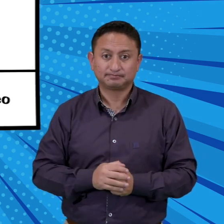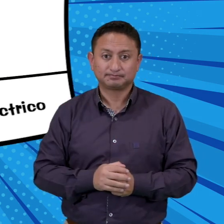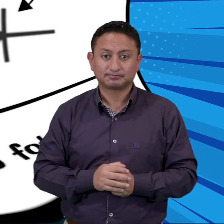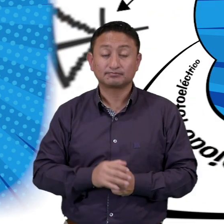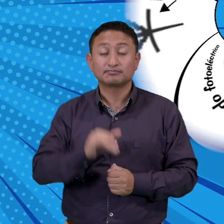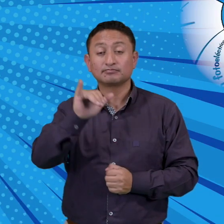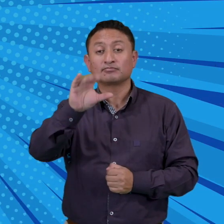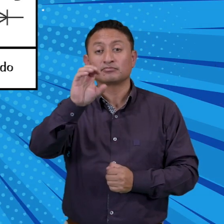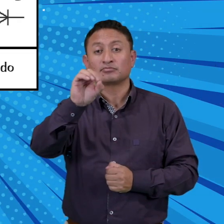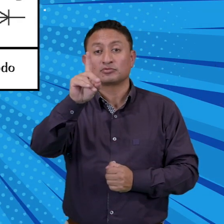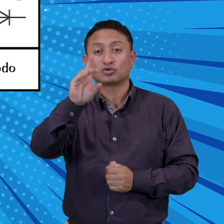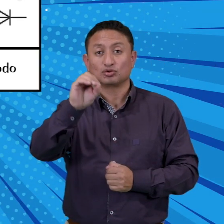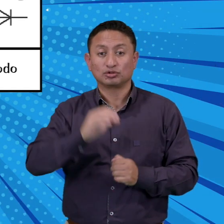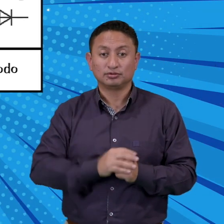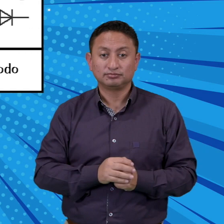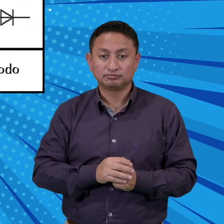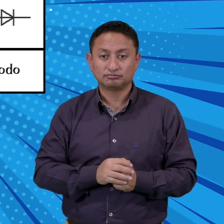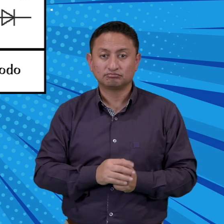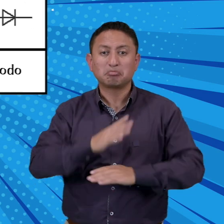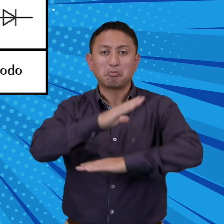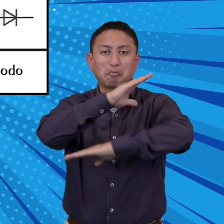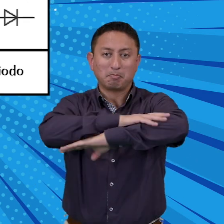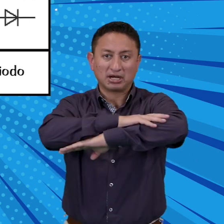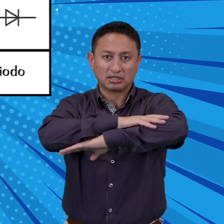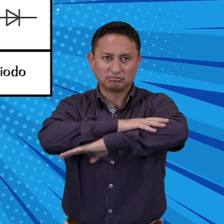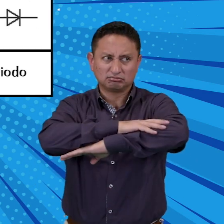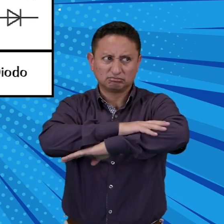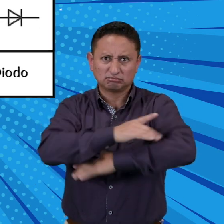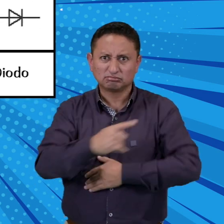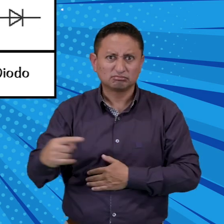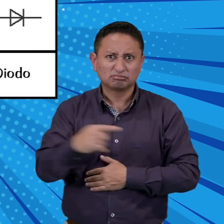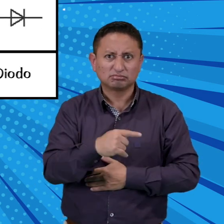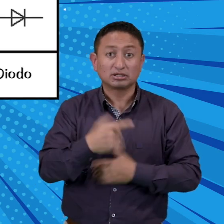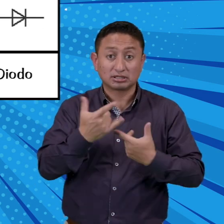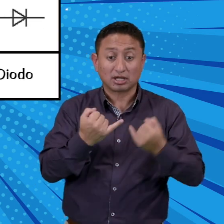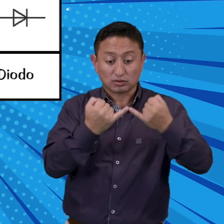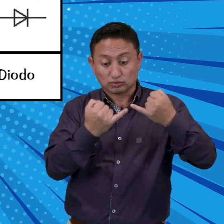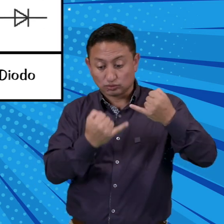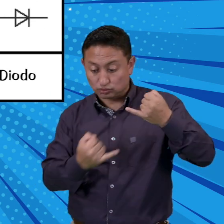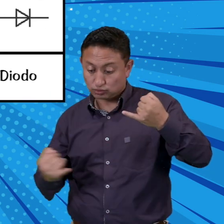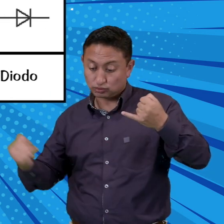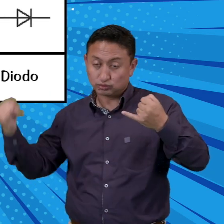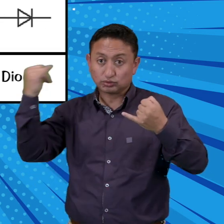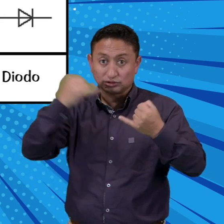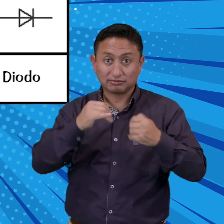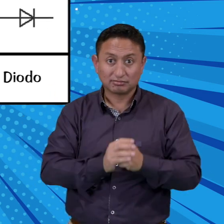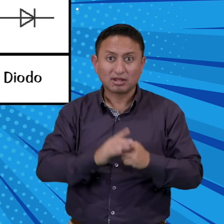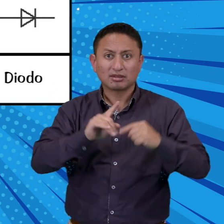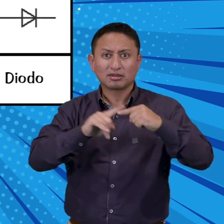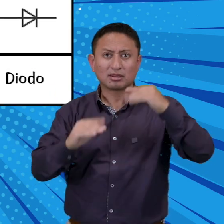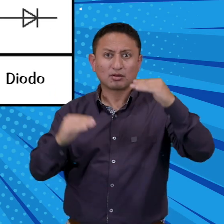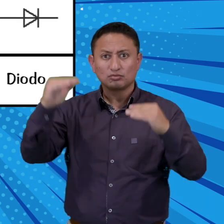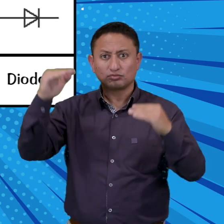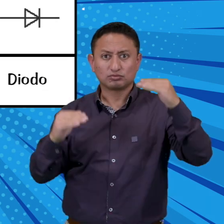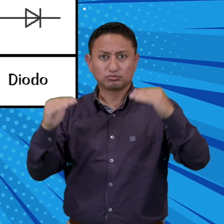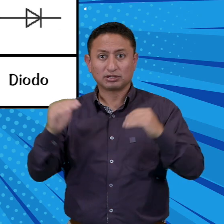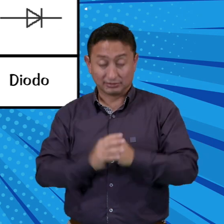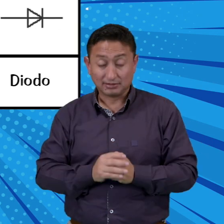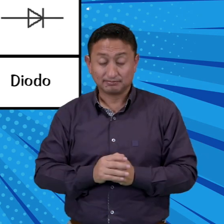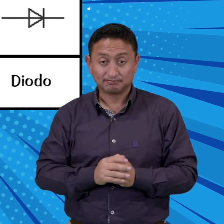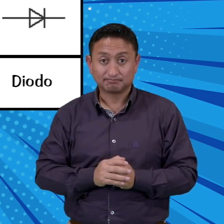diodo fotoeléctrico. Elementos pasivos. Aquellos que al circular la corriente producen una diferencia de potencial entre sus